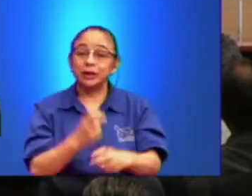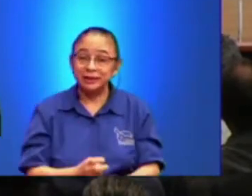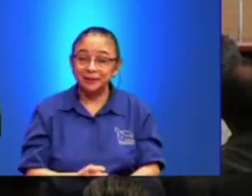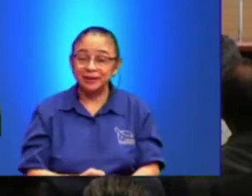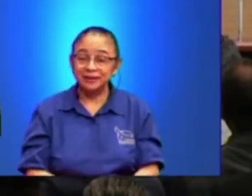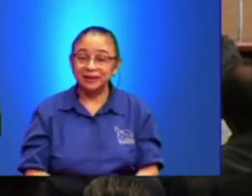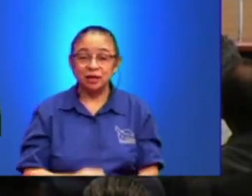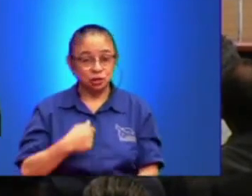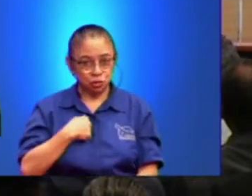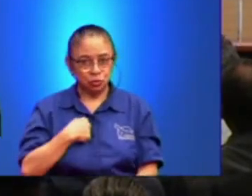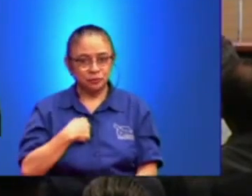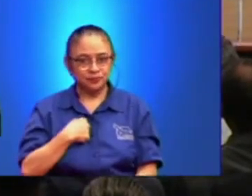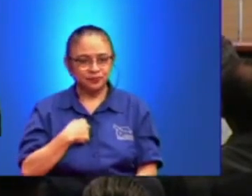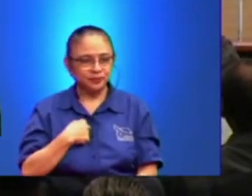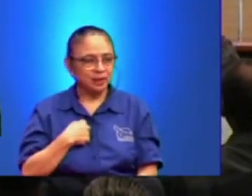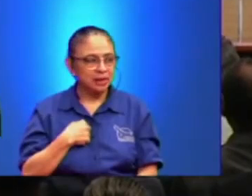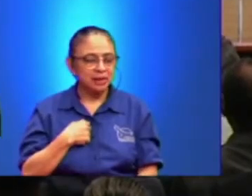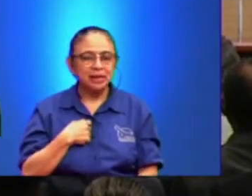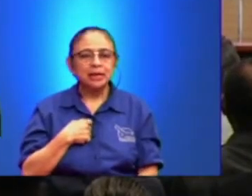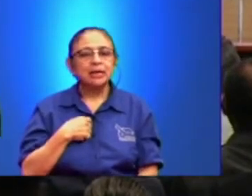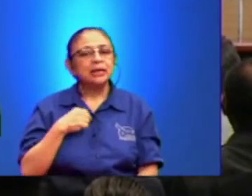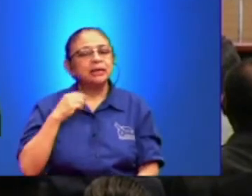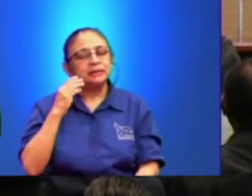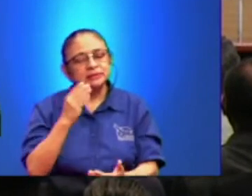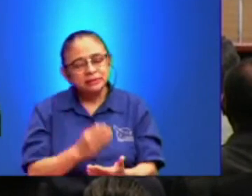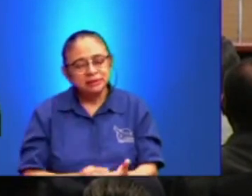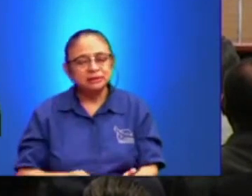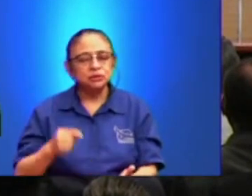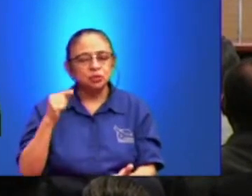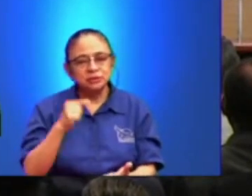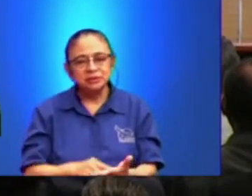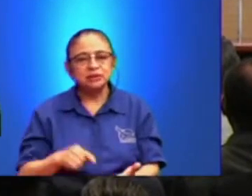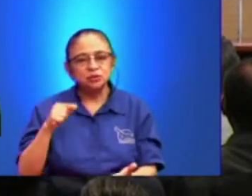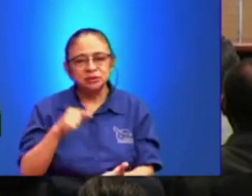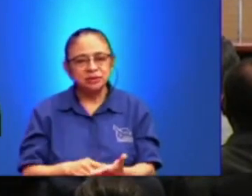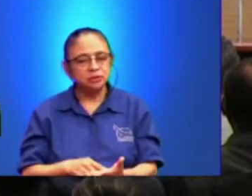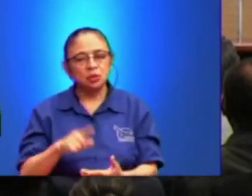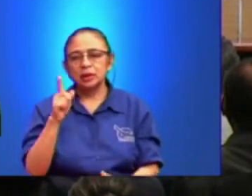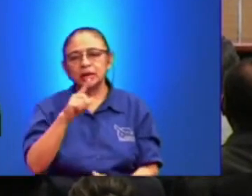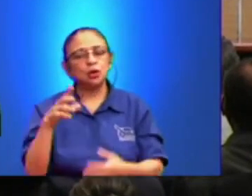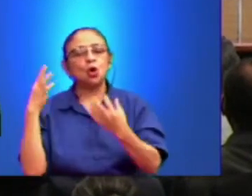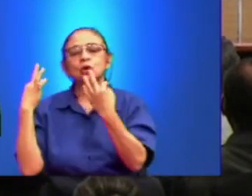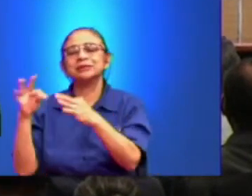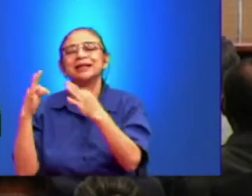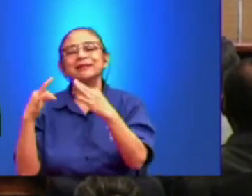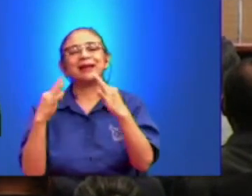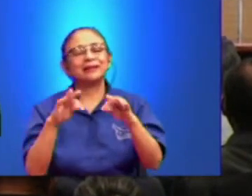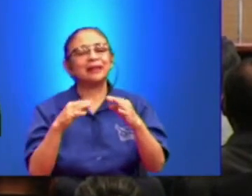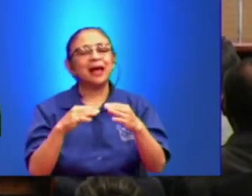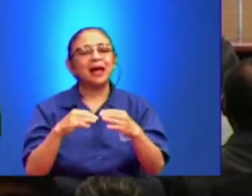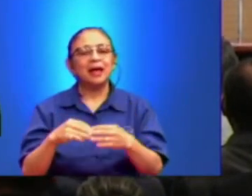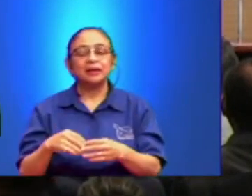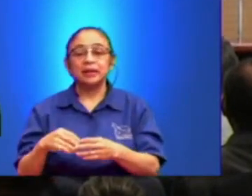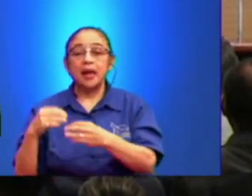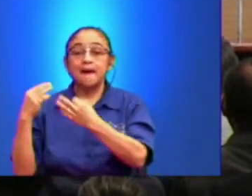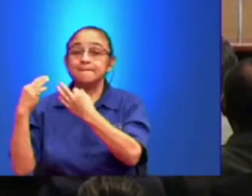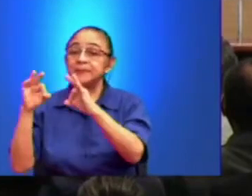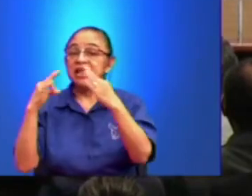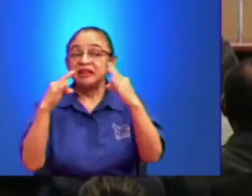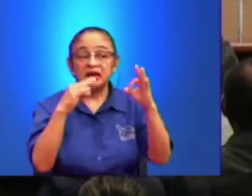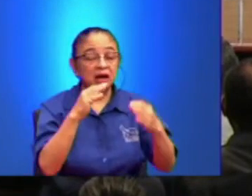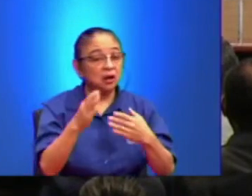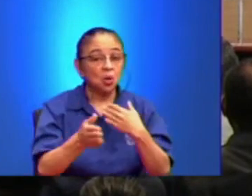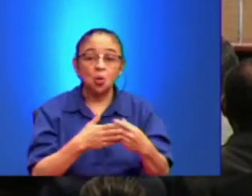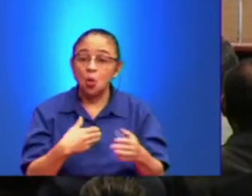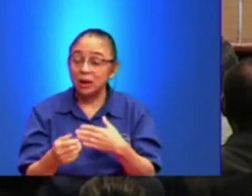insisto que no se trata de predicar cualquier cosa bendita de dios de la palabra